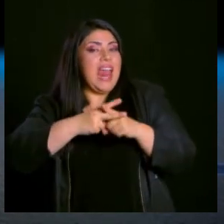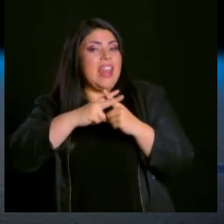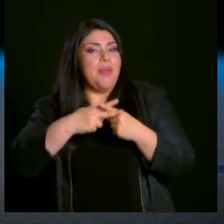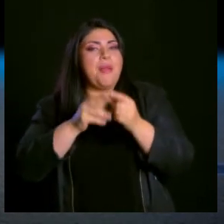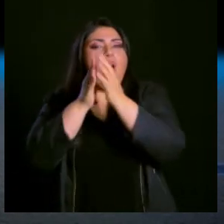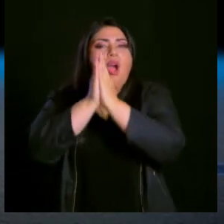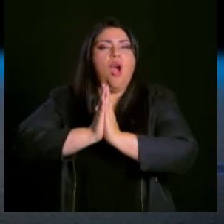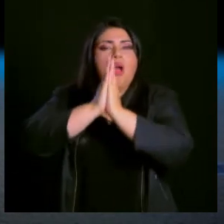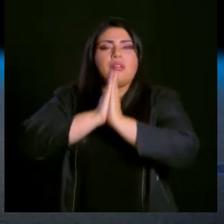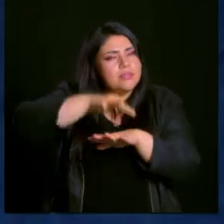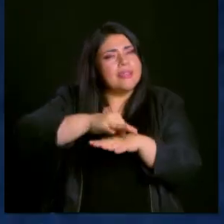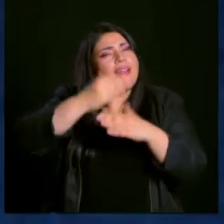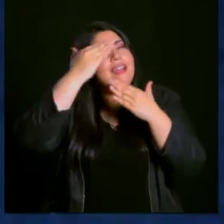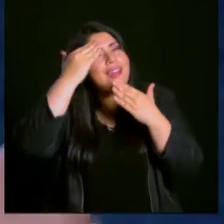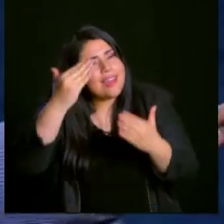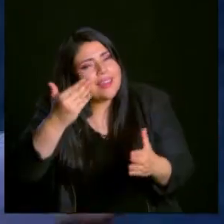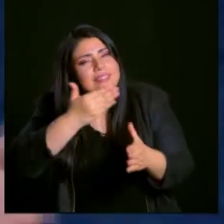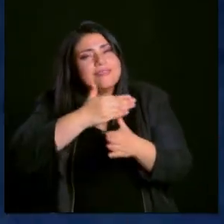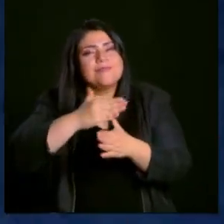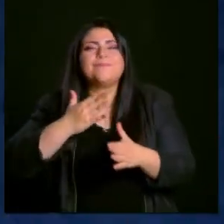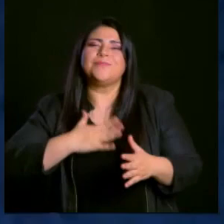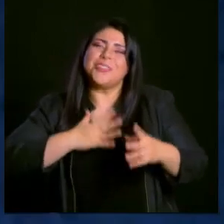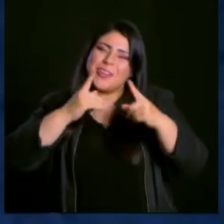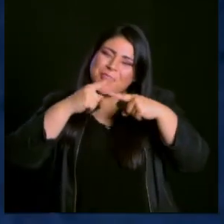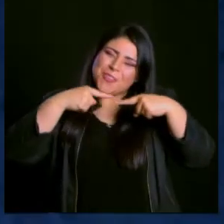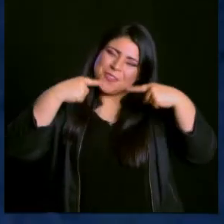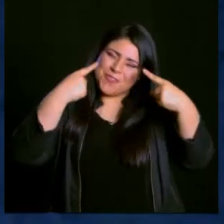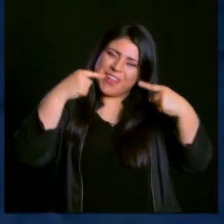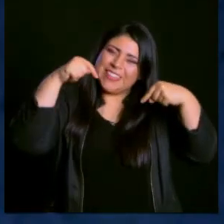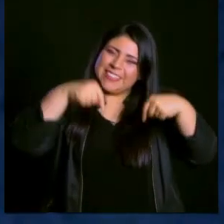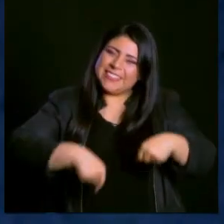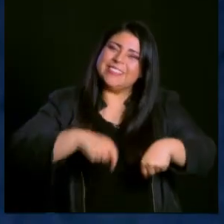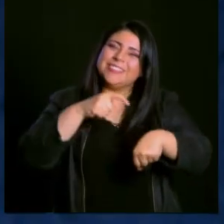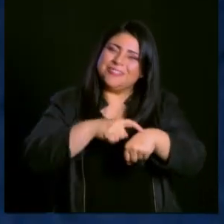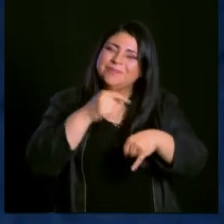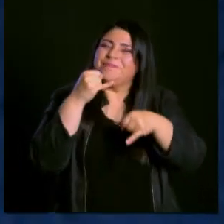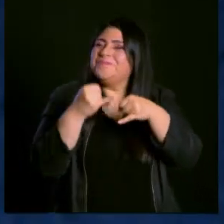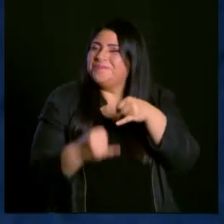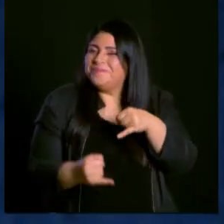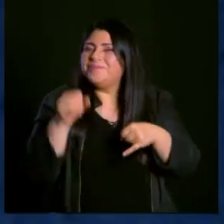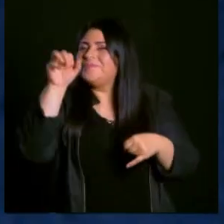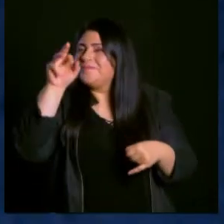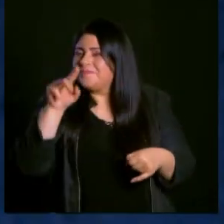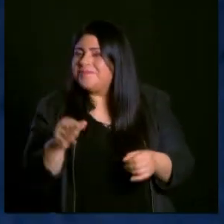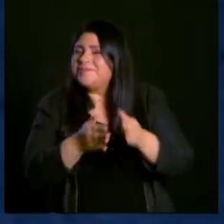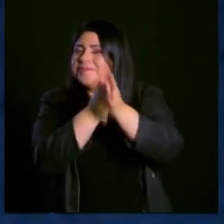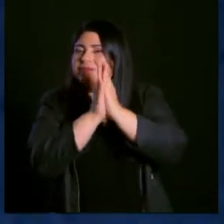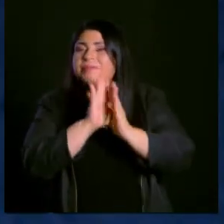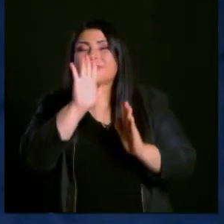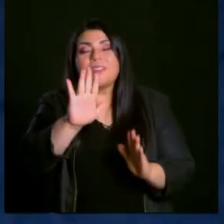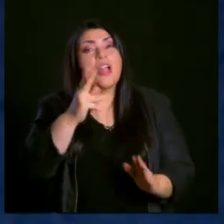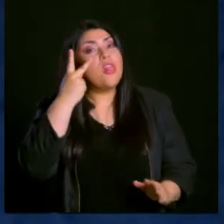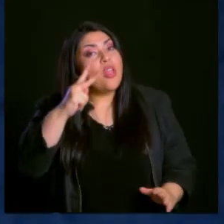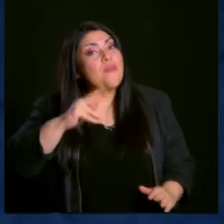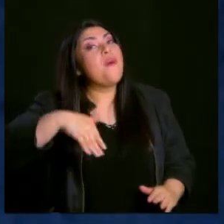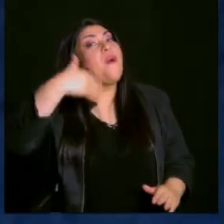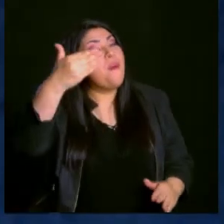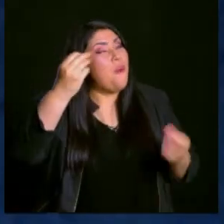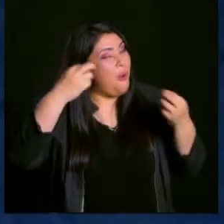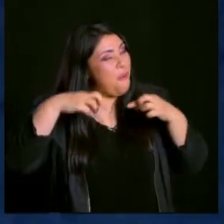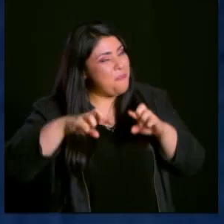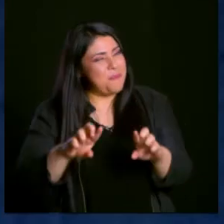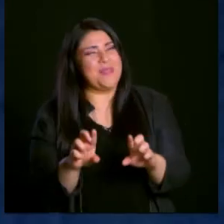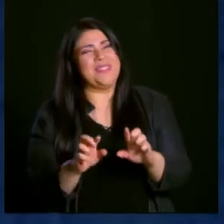orar de una mejor forma estoy muy feliz de concluir más un martes de intercesión aquí contigo y nos vemos en una próxima